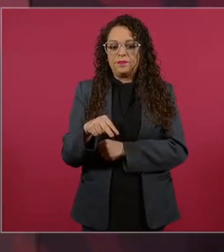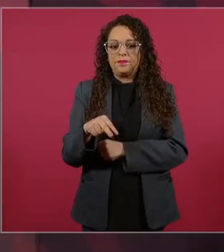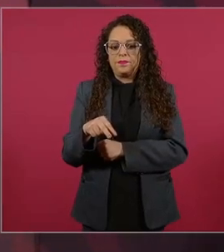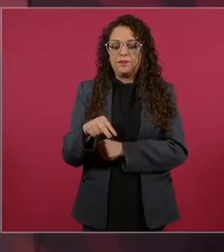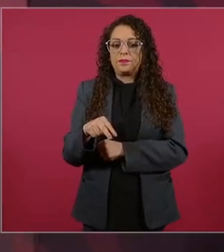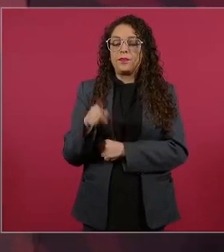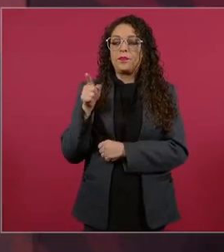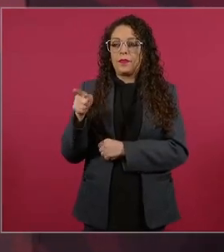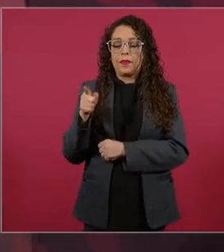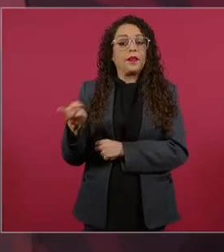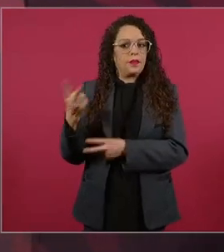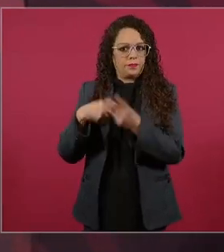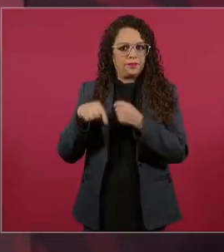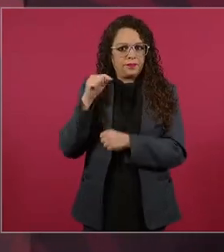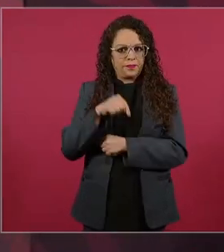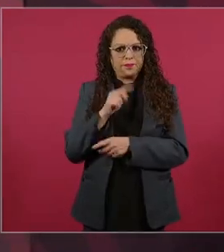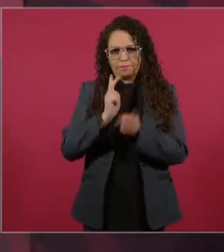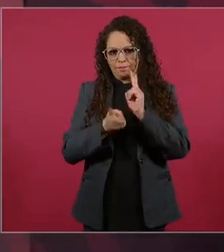maestra Delfina,